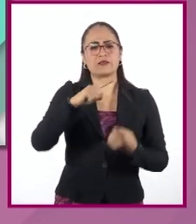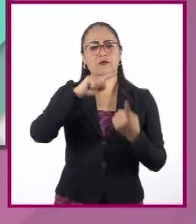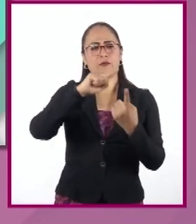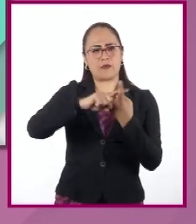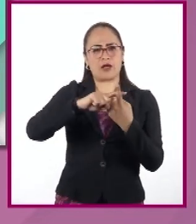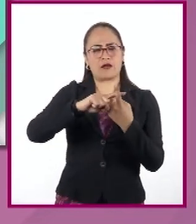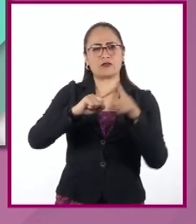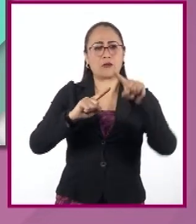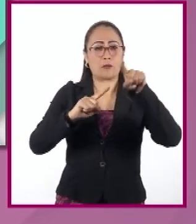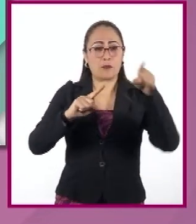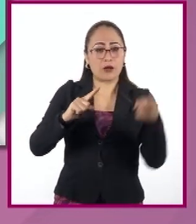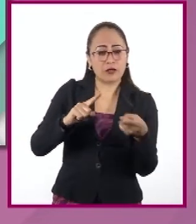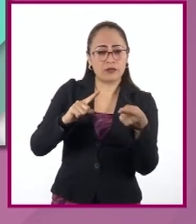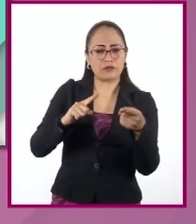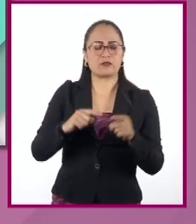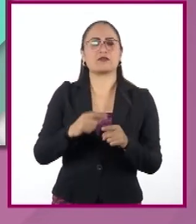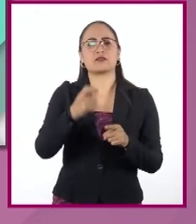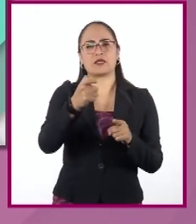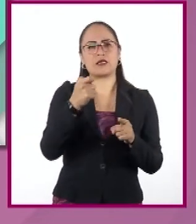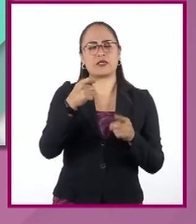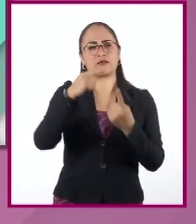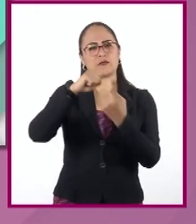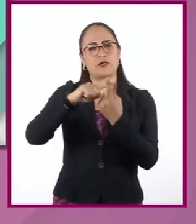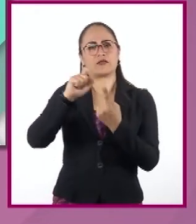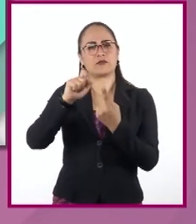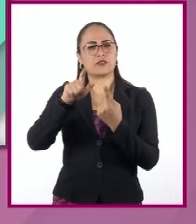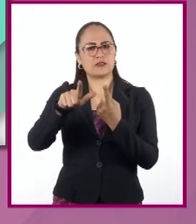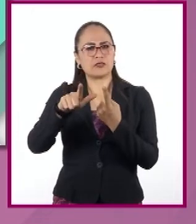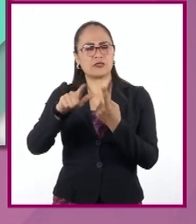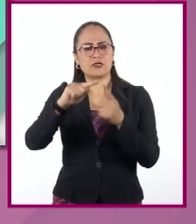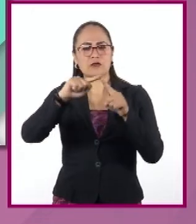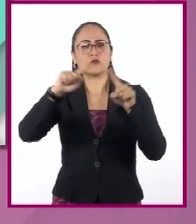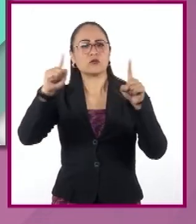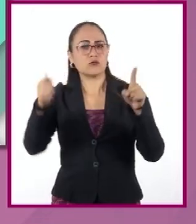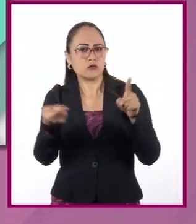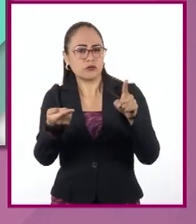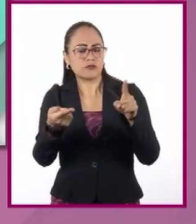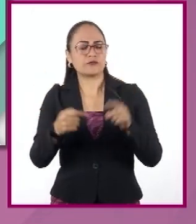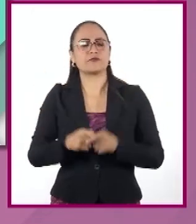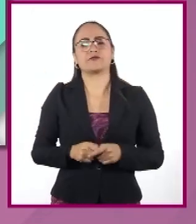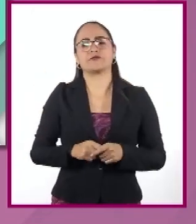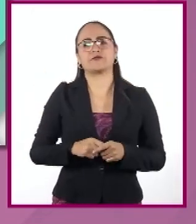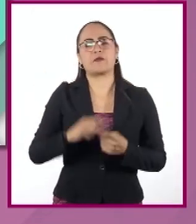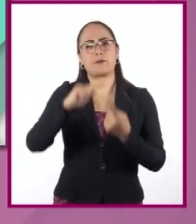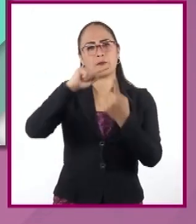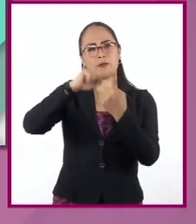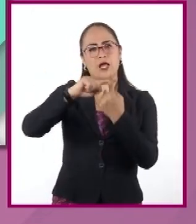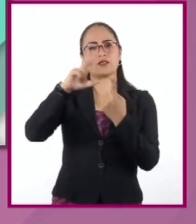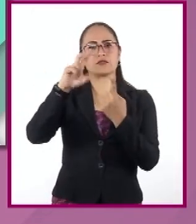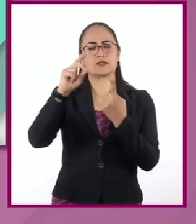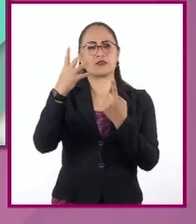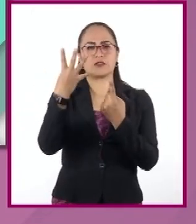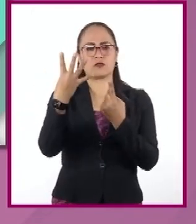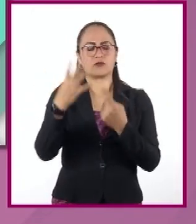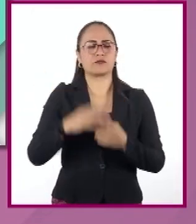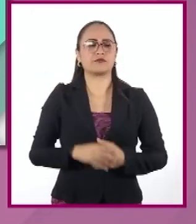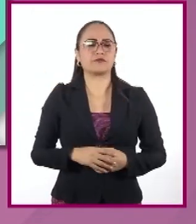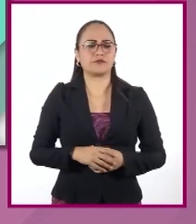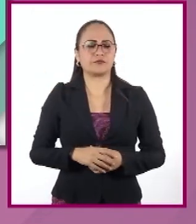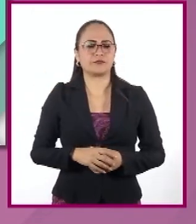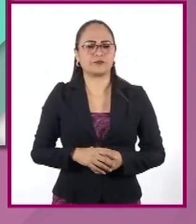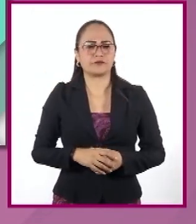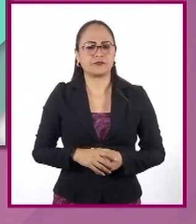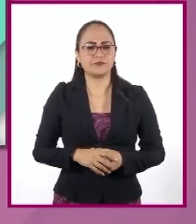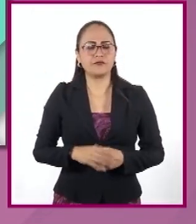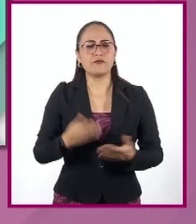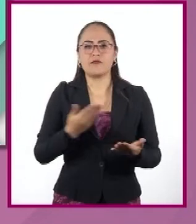más paréntesis, X más 27, se cierra paréntesis, más 34.